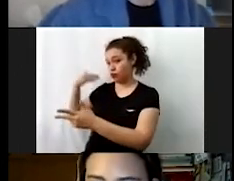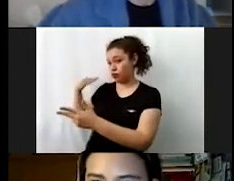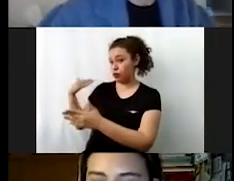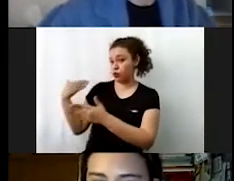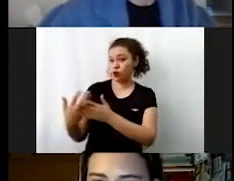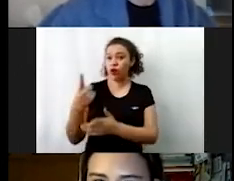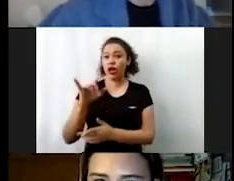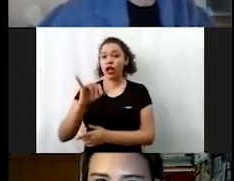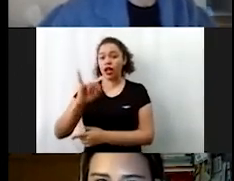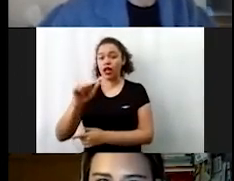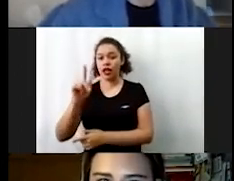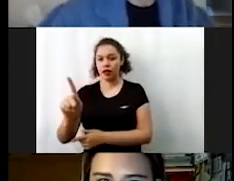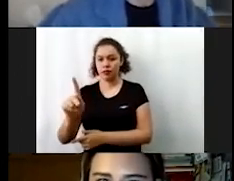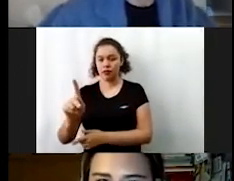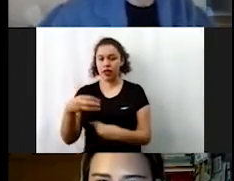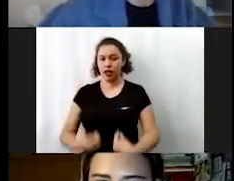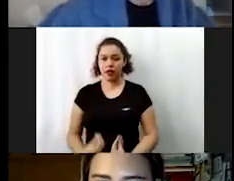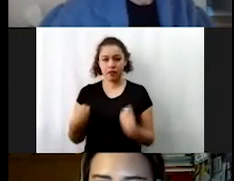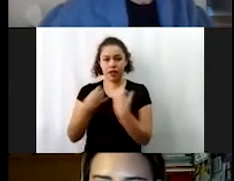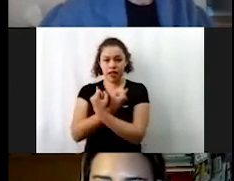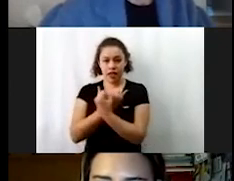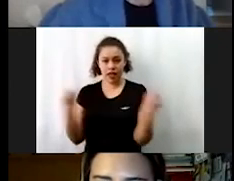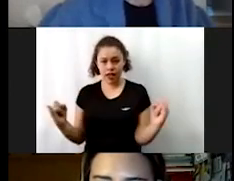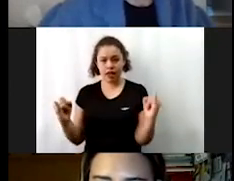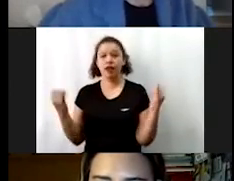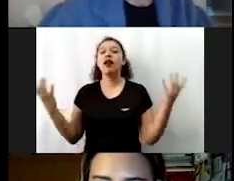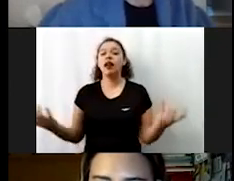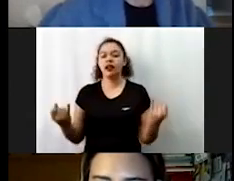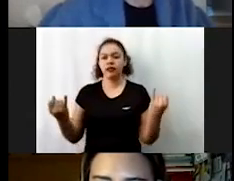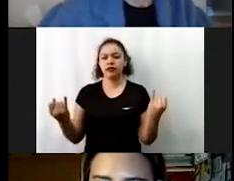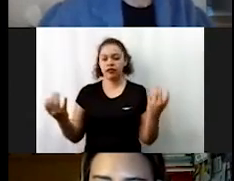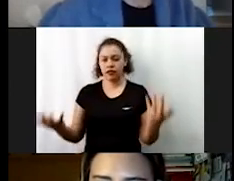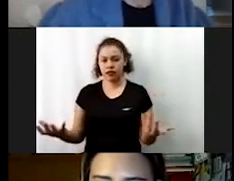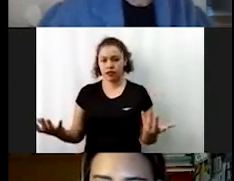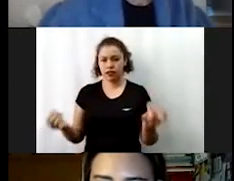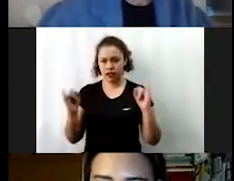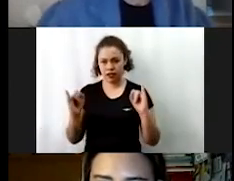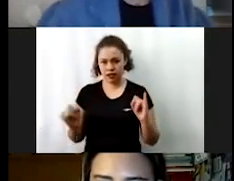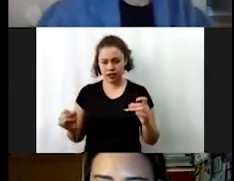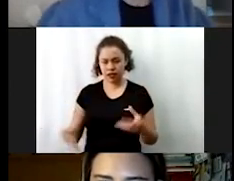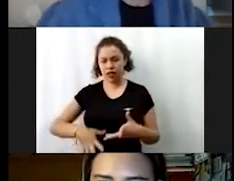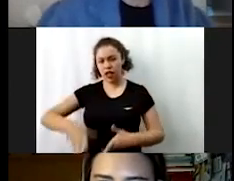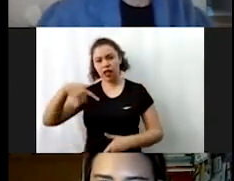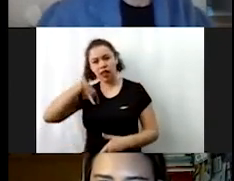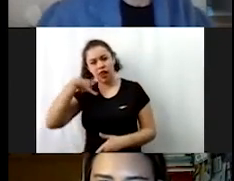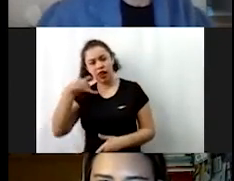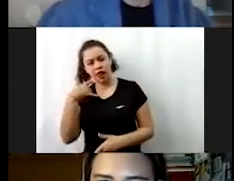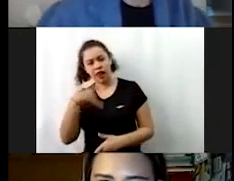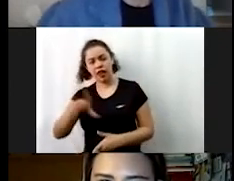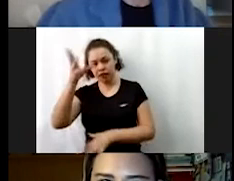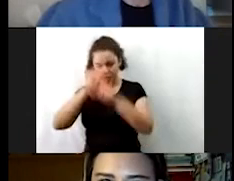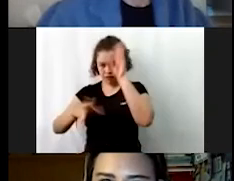Vida Independiente, y nos complementamos, unimos esfuerzos, aprendizajes, pero también se han unido